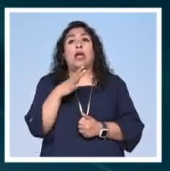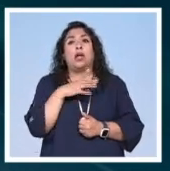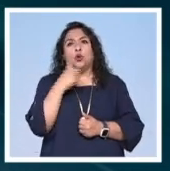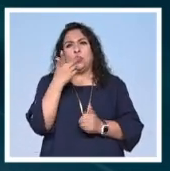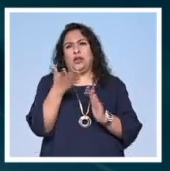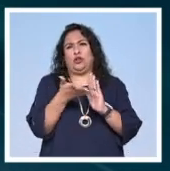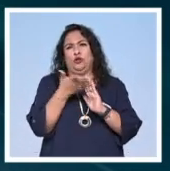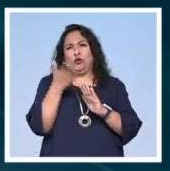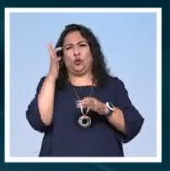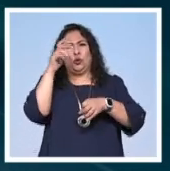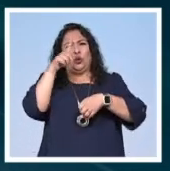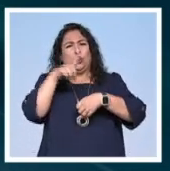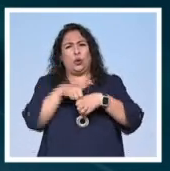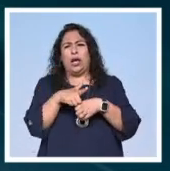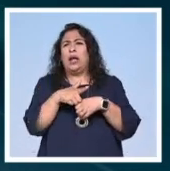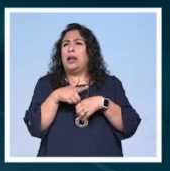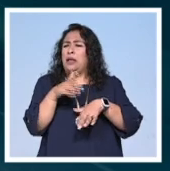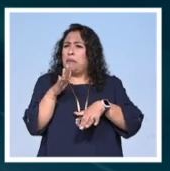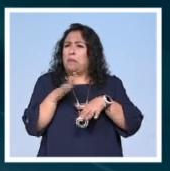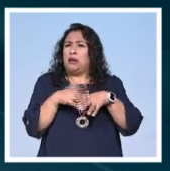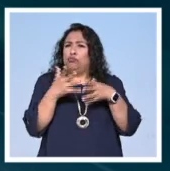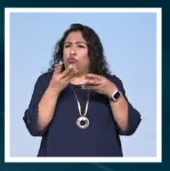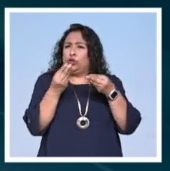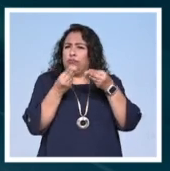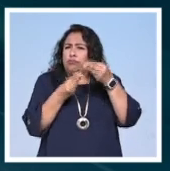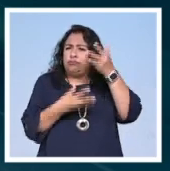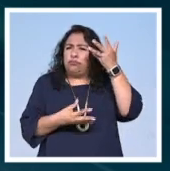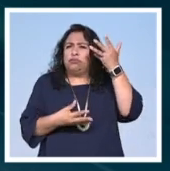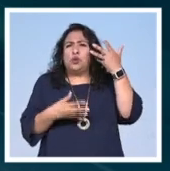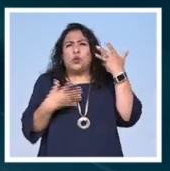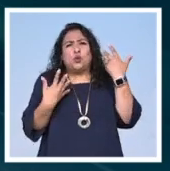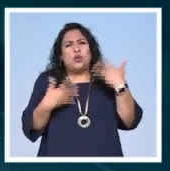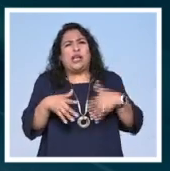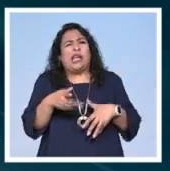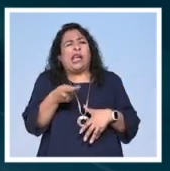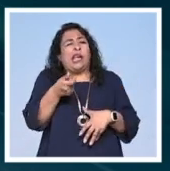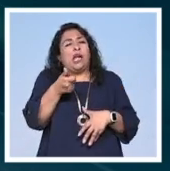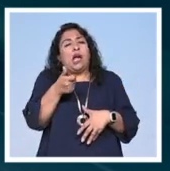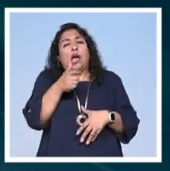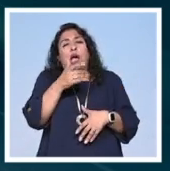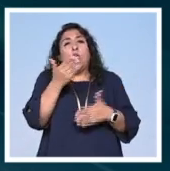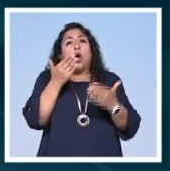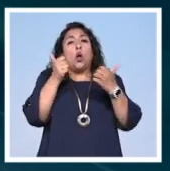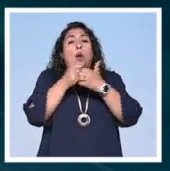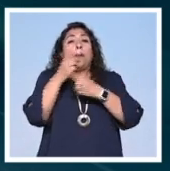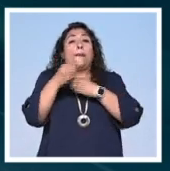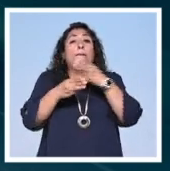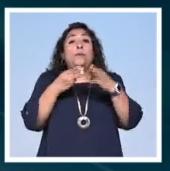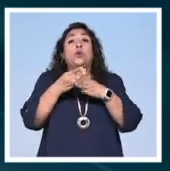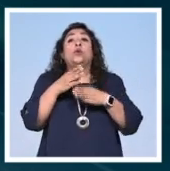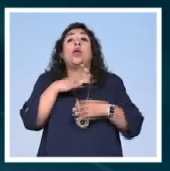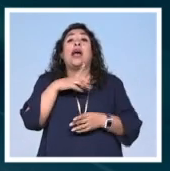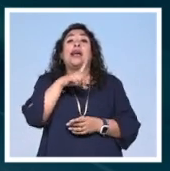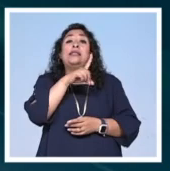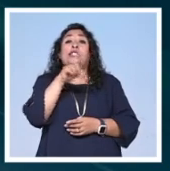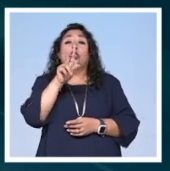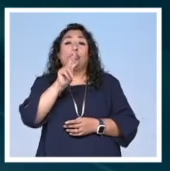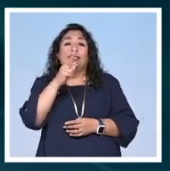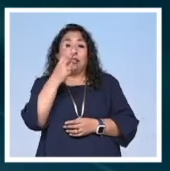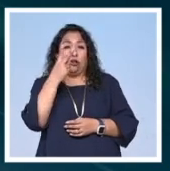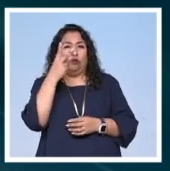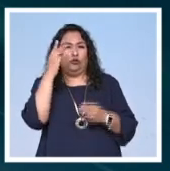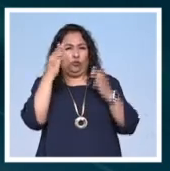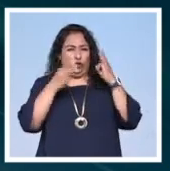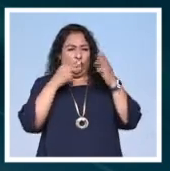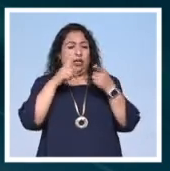infraestructuras culturales más nutridas más amplias casi del mundo hay 182 museos